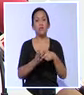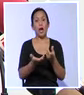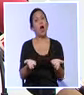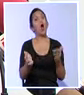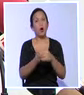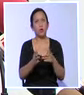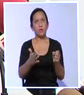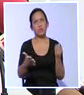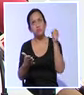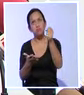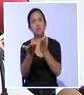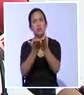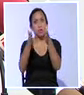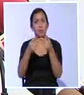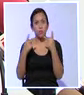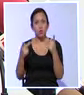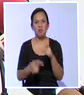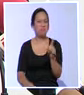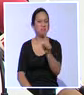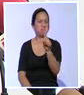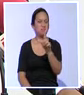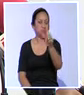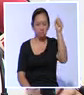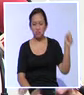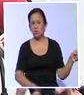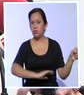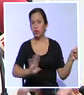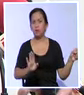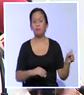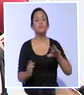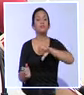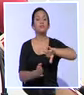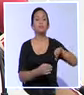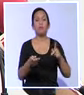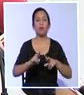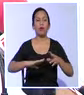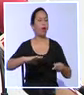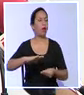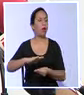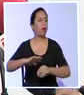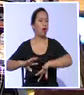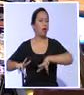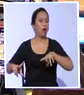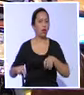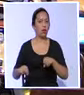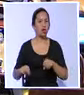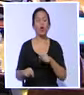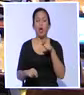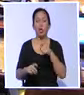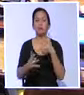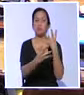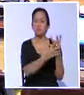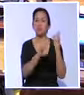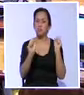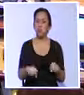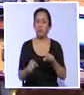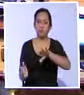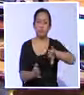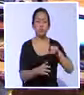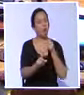incorporar un tratamiento diferenciado del cohecho y la responsabilidad penal de las personas jurídicas a estas propuestas de lucha